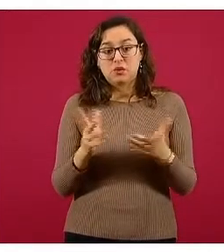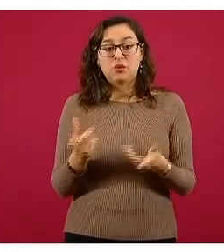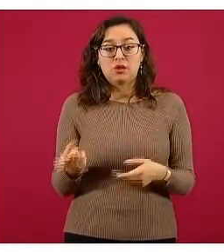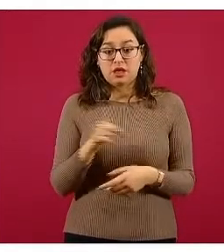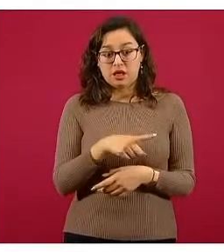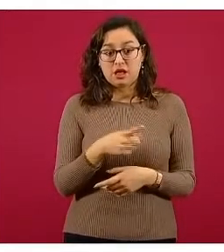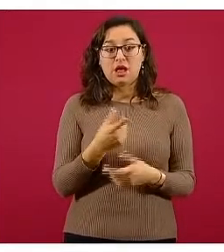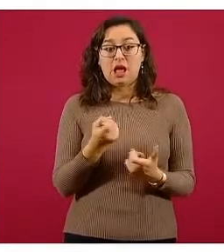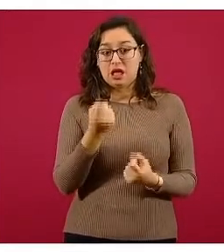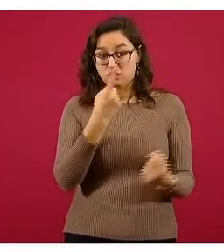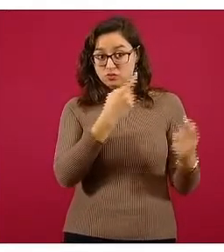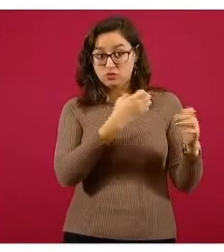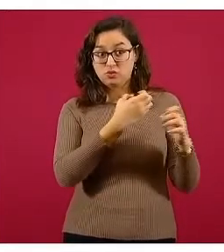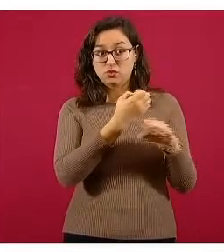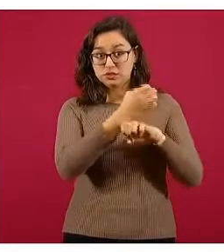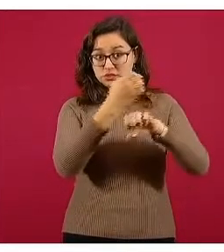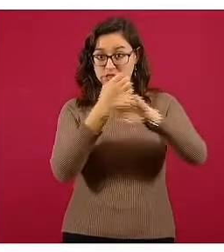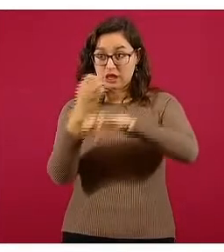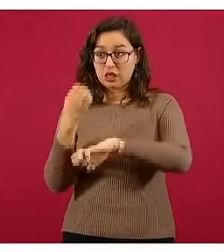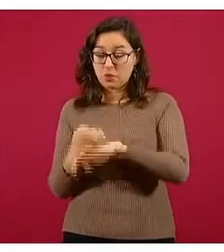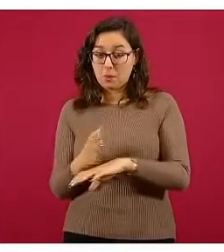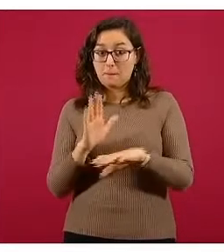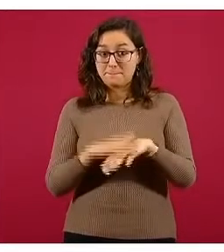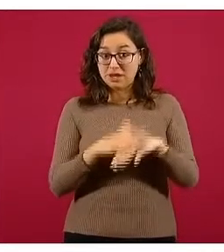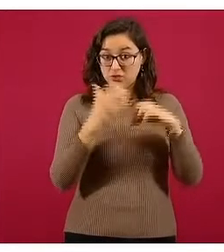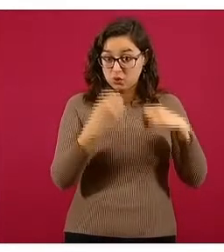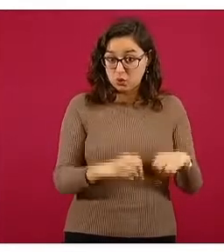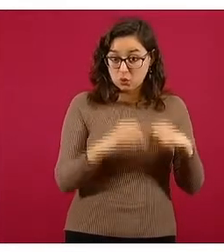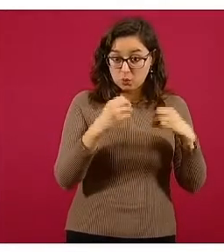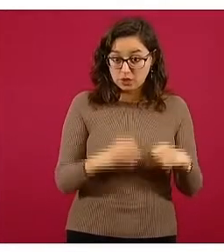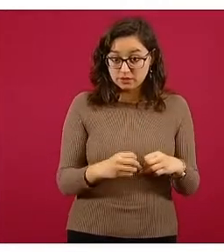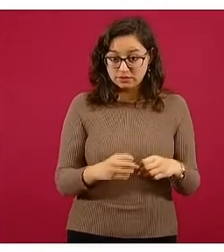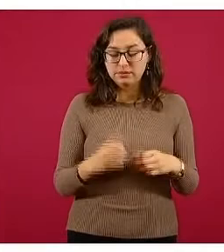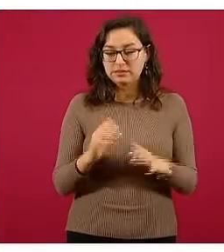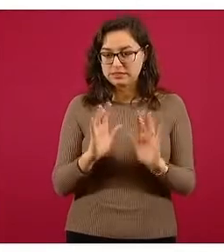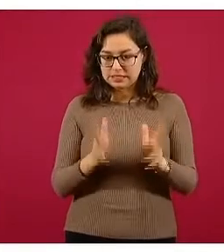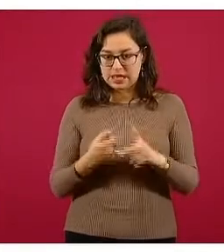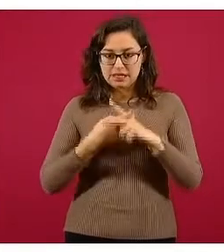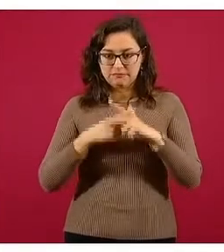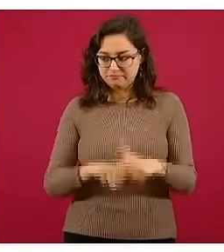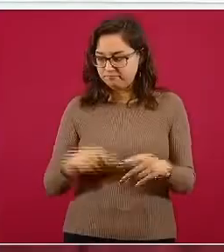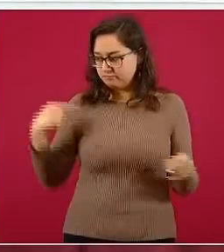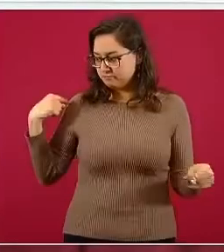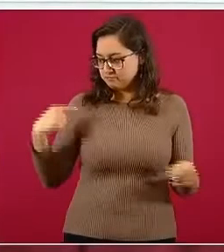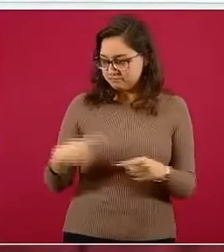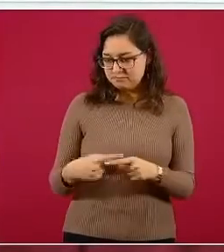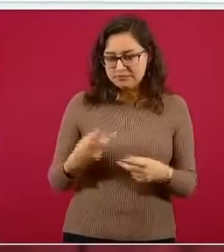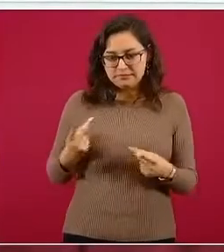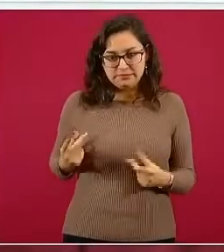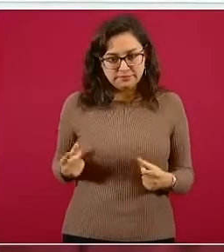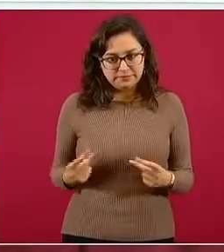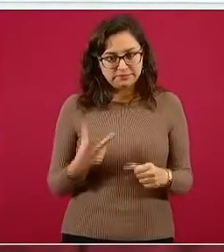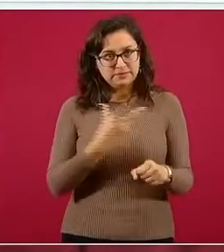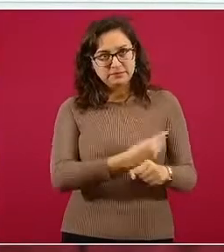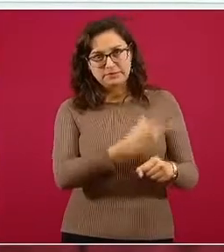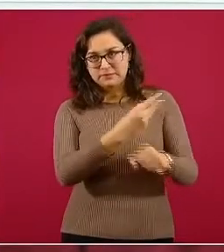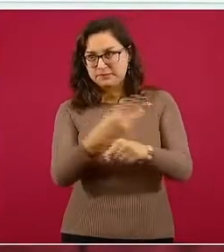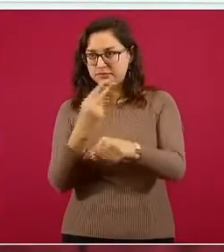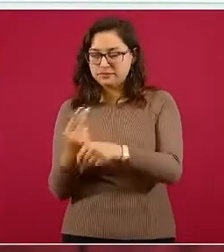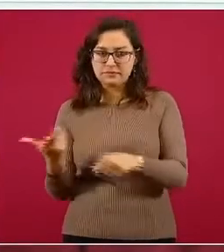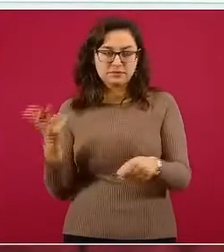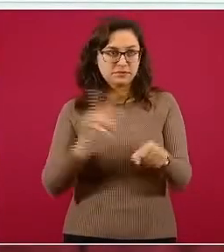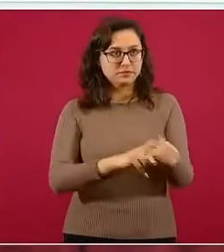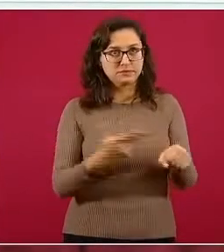mayor ocupación tienen ya algunas semanas ejercitando el trabajo de reconversión y expansión, lo cual